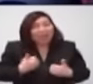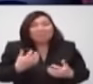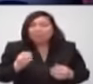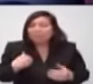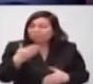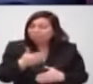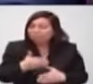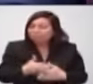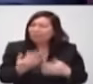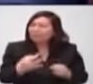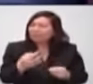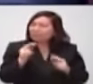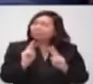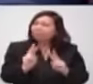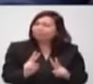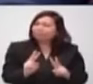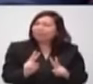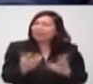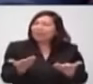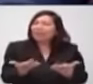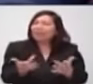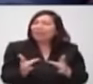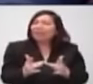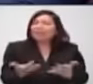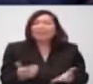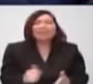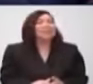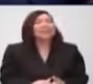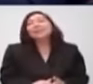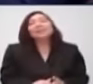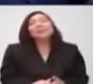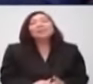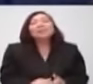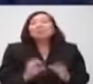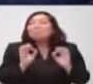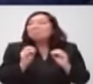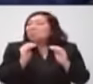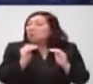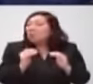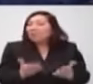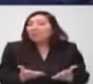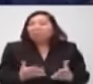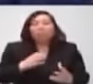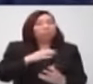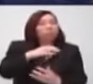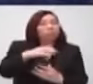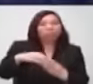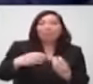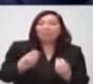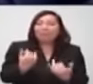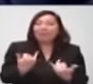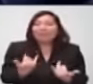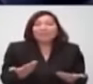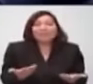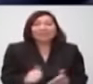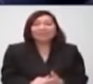constantemente y siempre se ha visto, digamos, ataques puntuales, desordenados, para ir